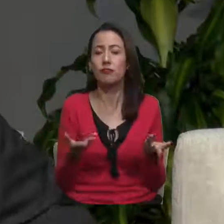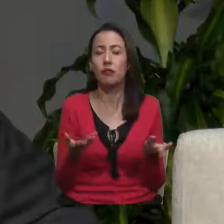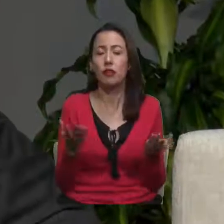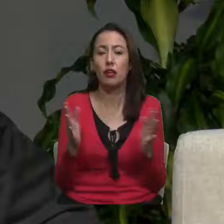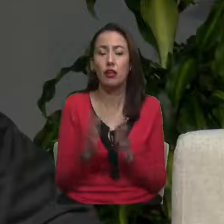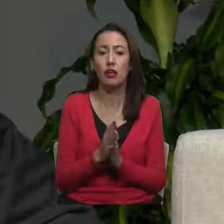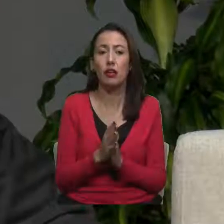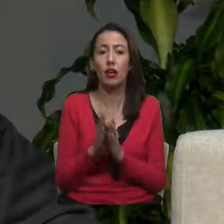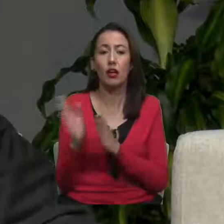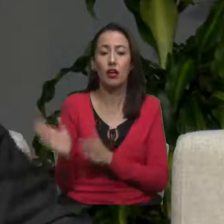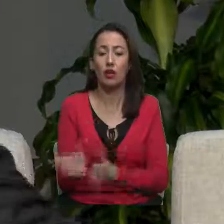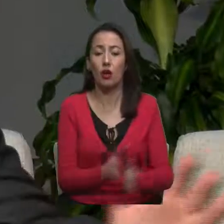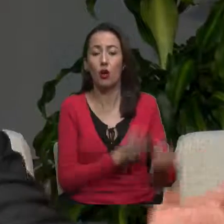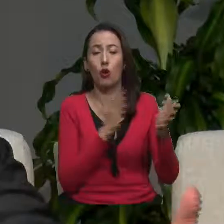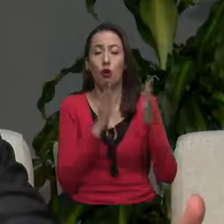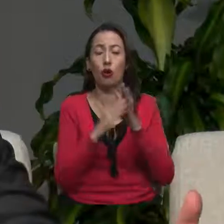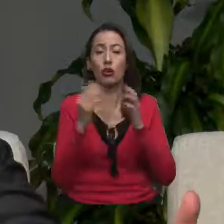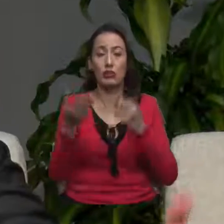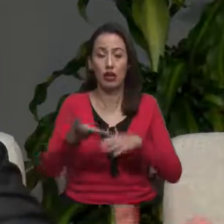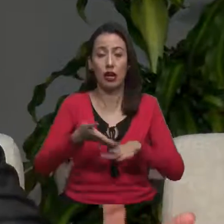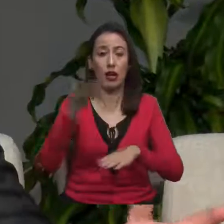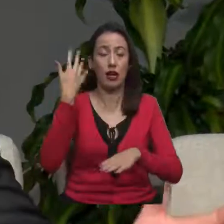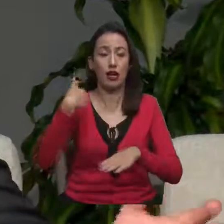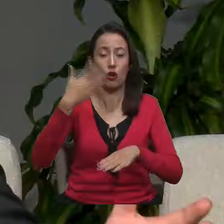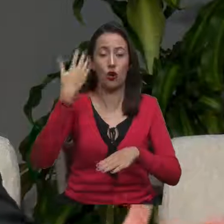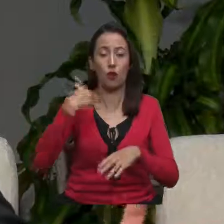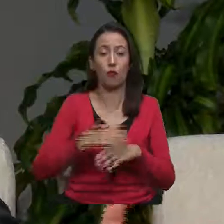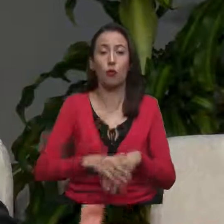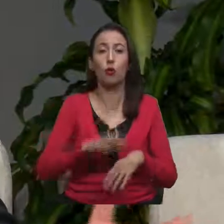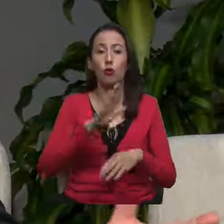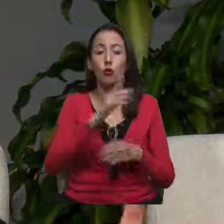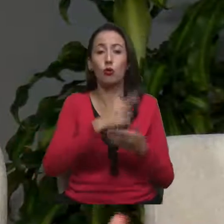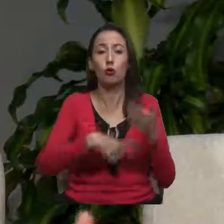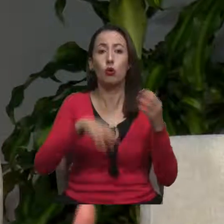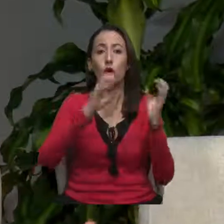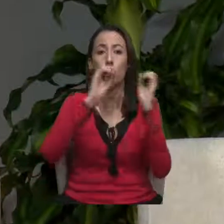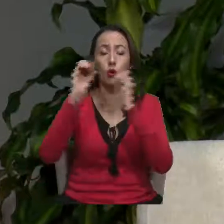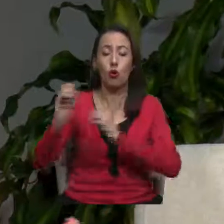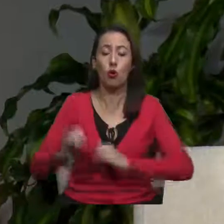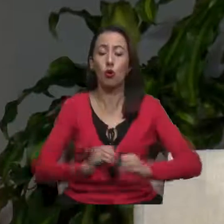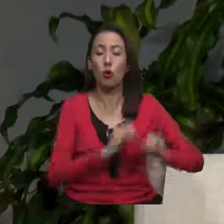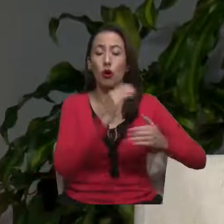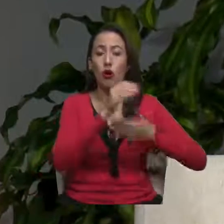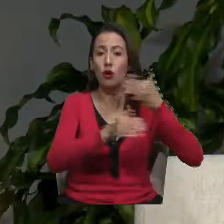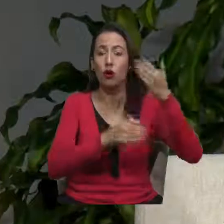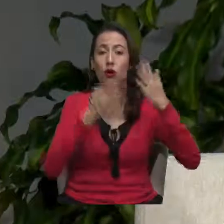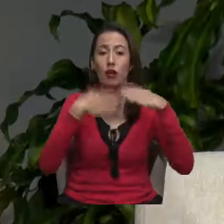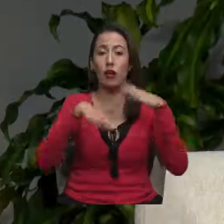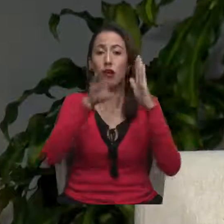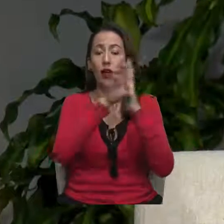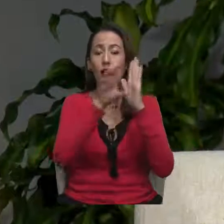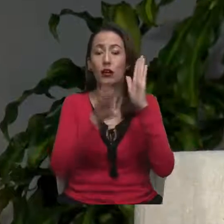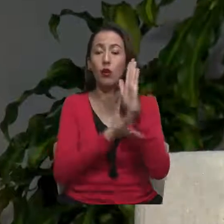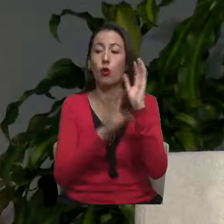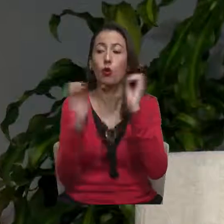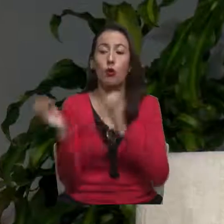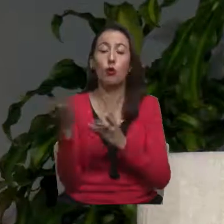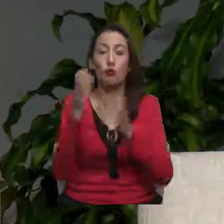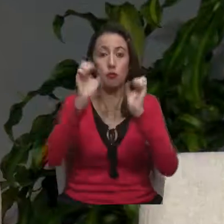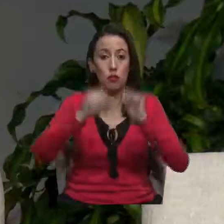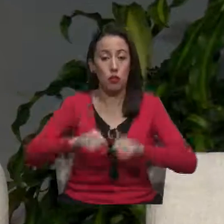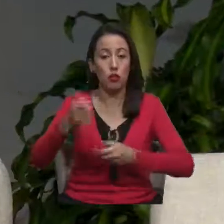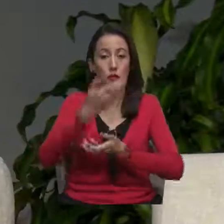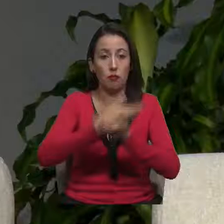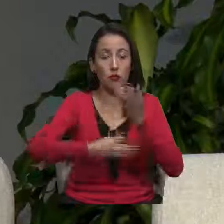transitorio pues hubo ya una historia como finalmente organizar y darle confianza institucional para que podamos tener